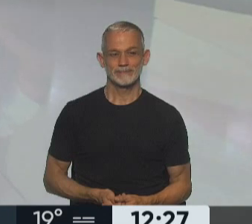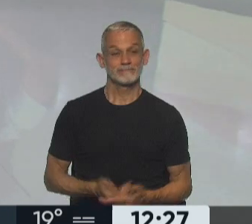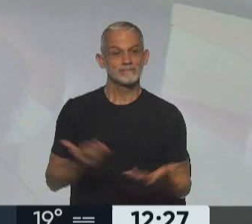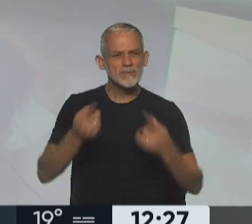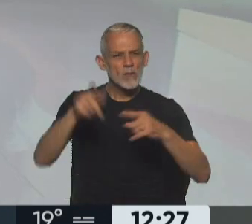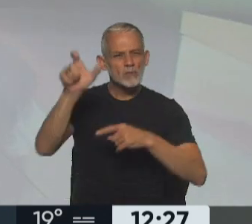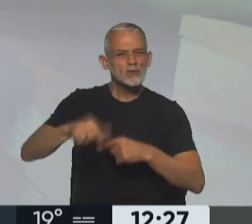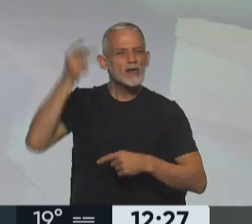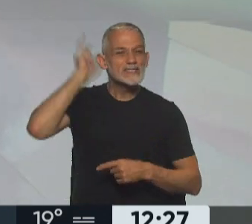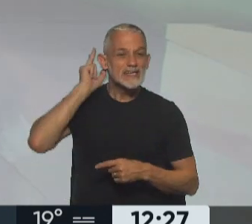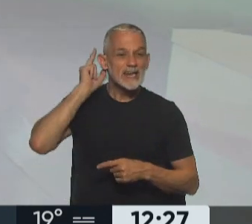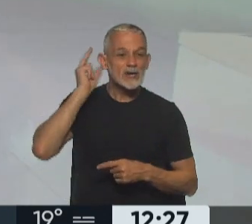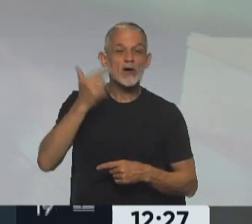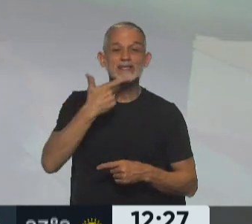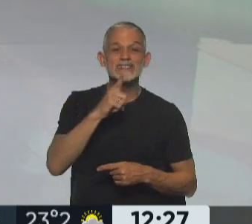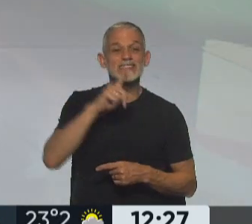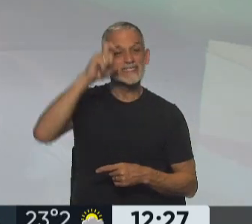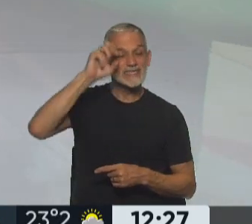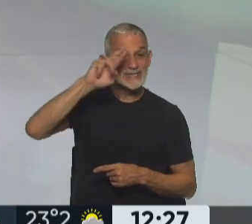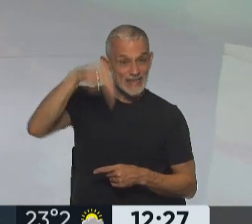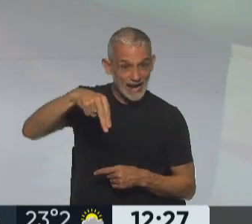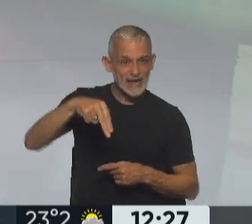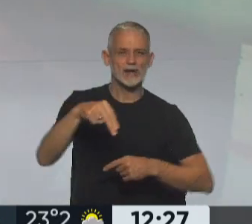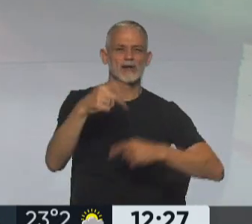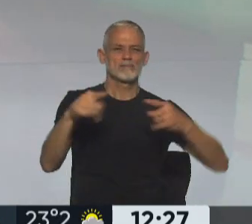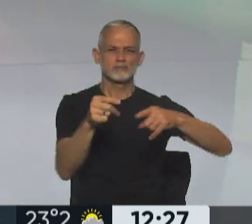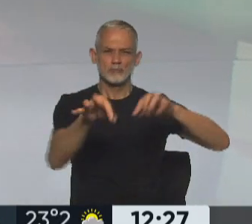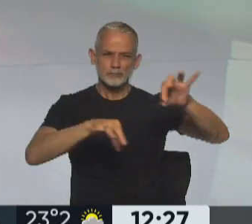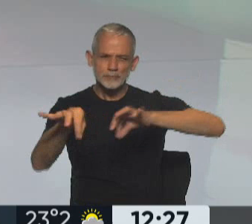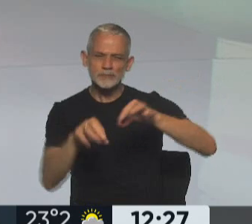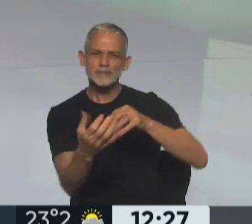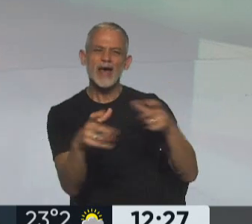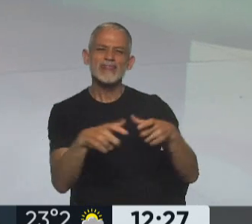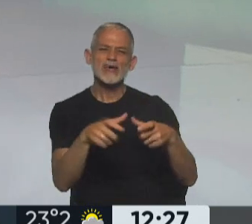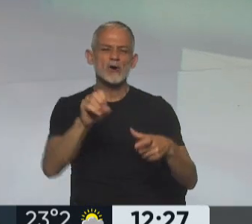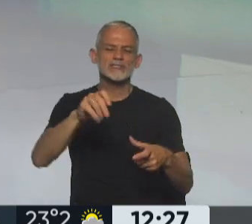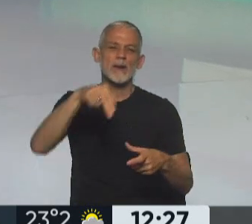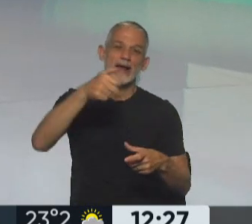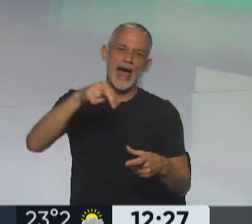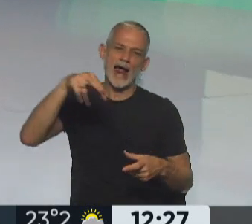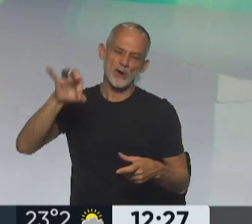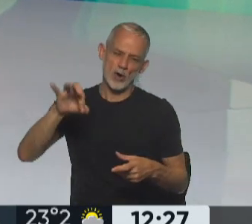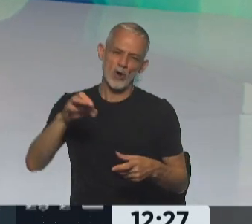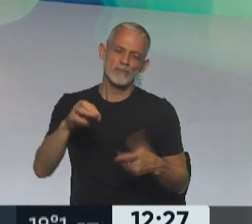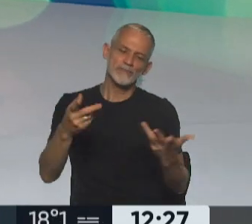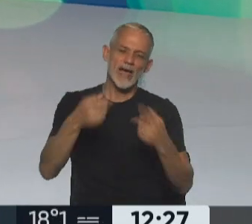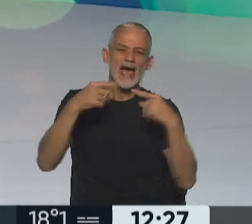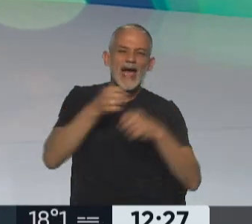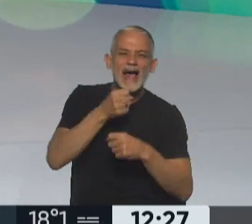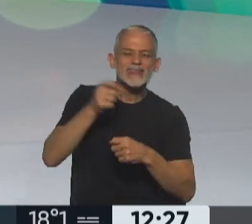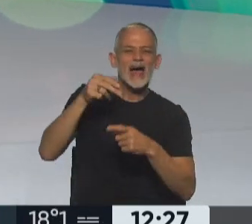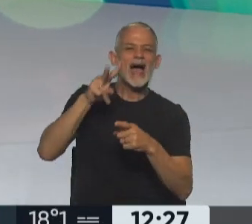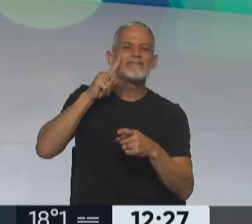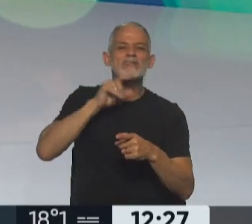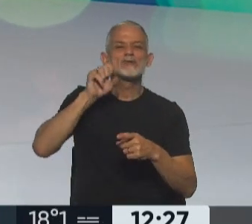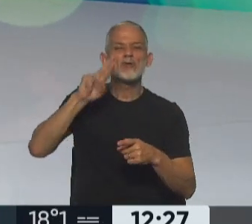El músico chileno Nano Stern grabó un disco muy particular, muy emblemático, que se llama Nano Stern canta a Víctor Jara. Lo grabó en el Aula